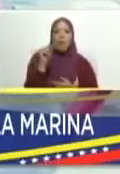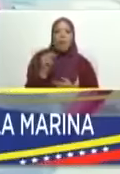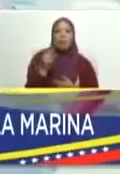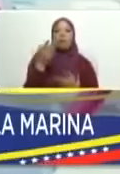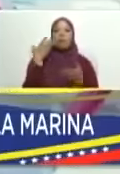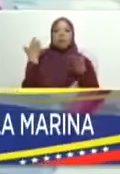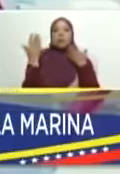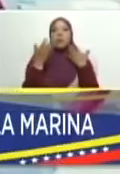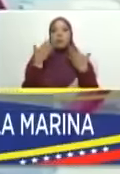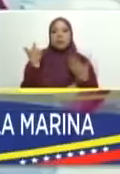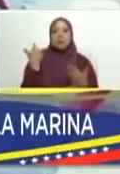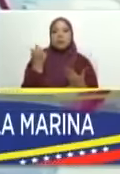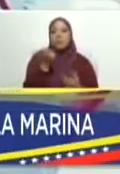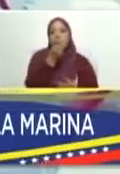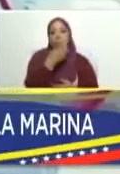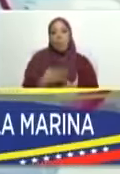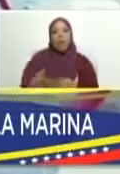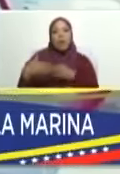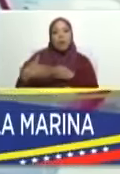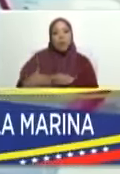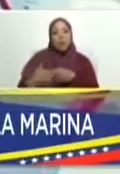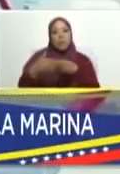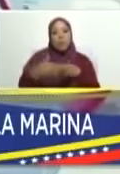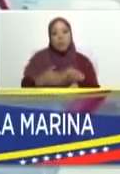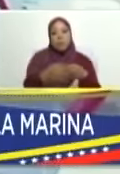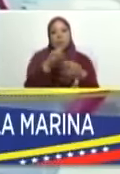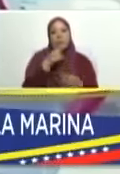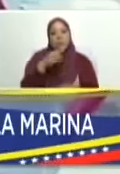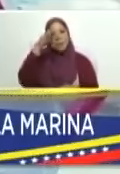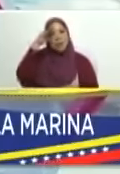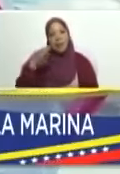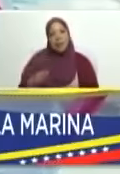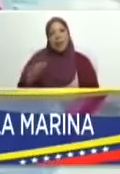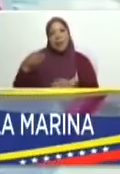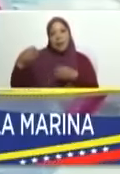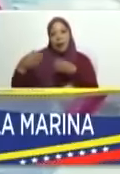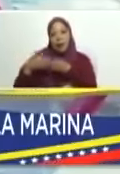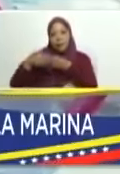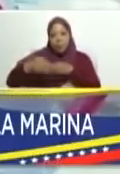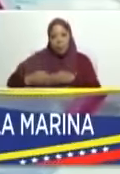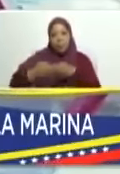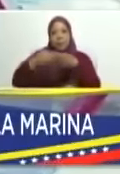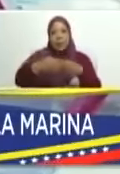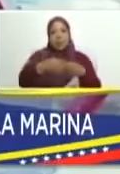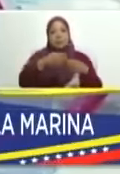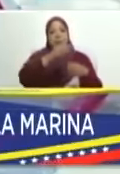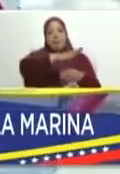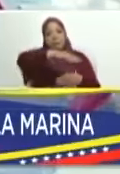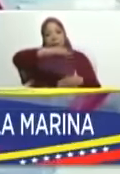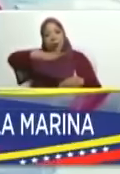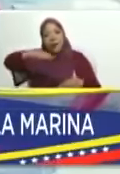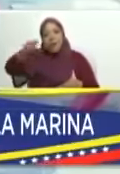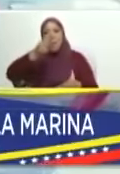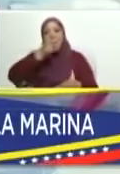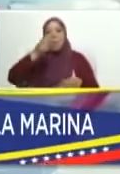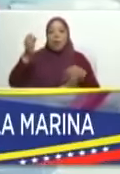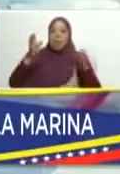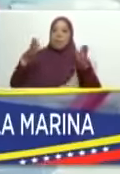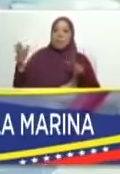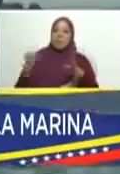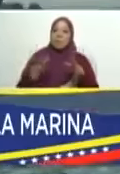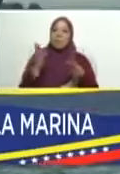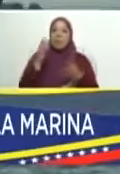es bueno, buen viento, buena mar, dicen los marinos, ¿no? Bueno, mi saludo a la Armada Bolivariana,